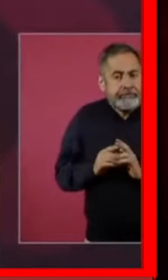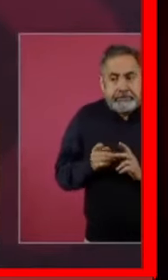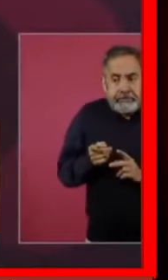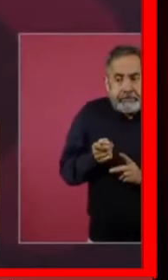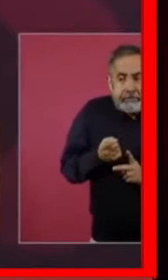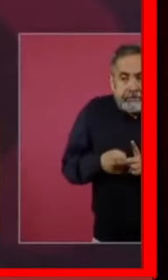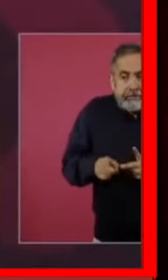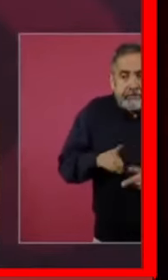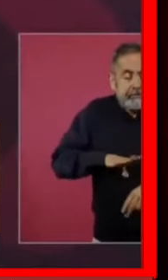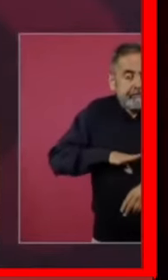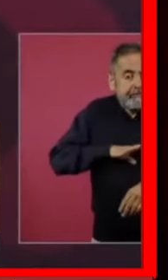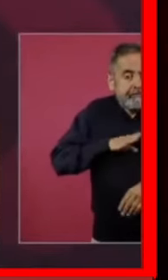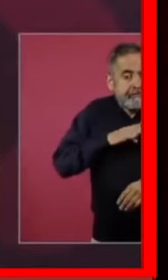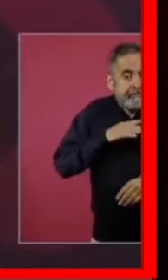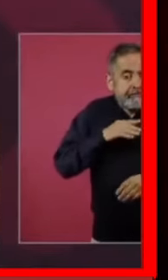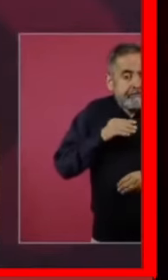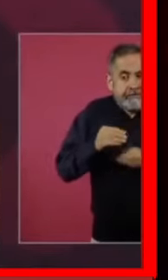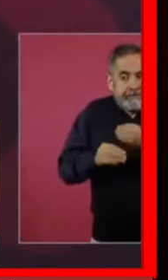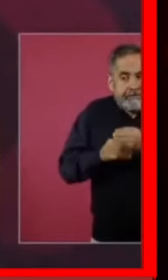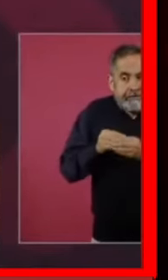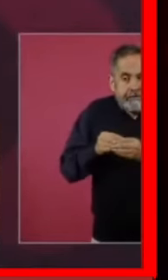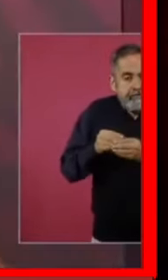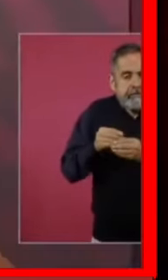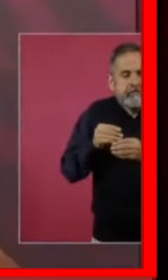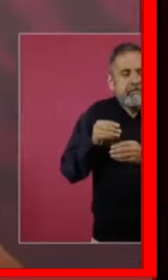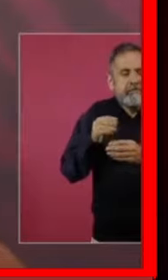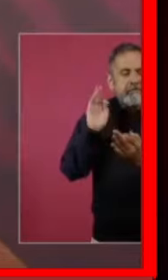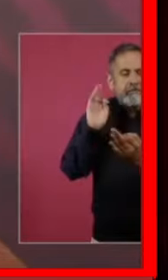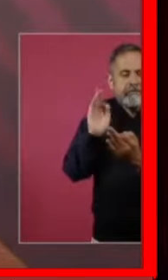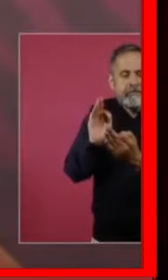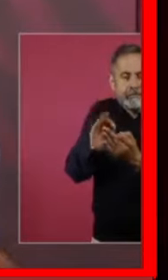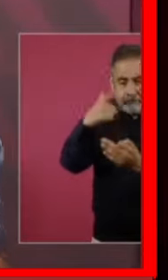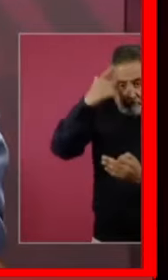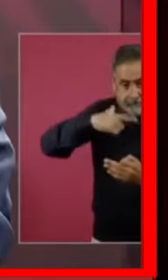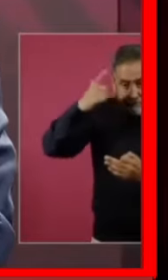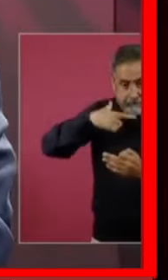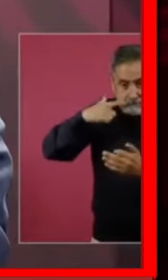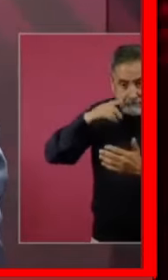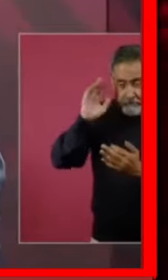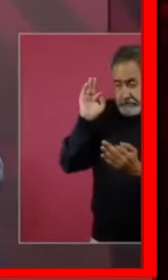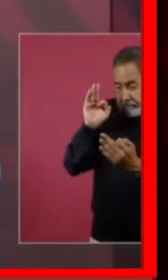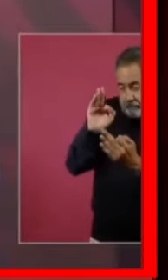las cosas al cierre de las ya en la